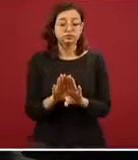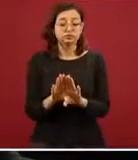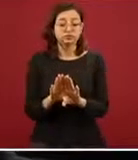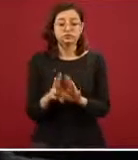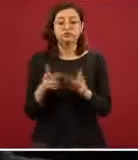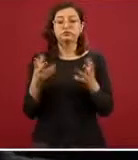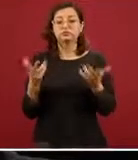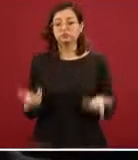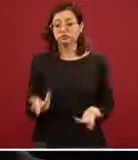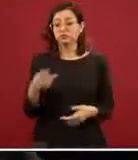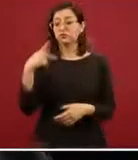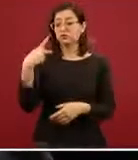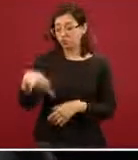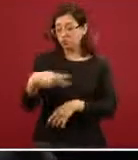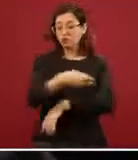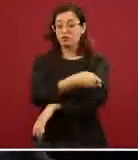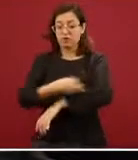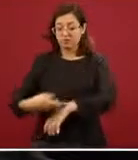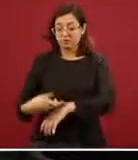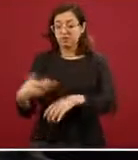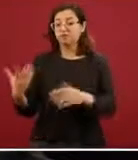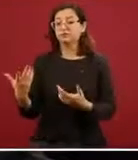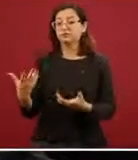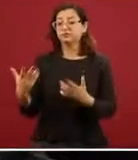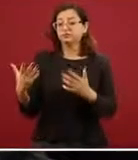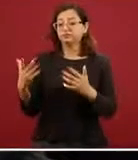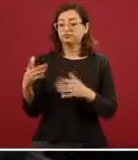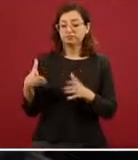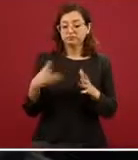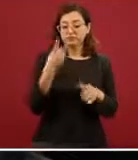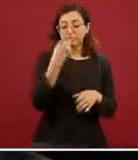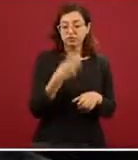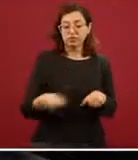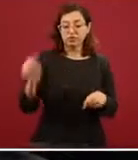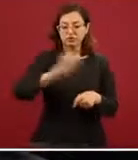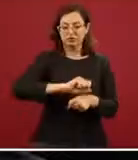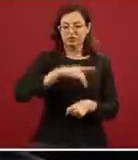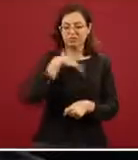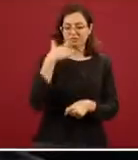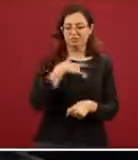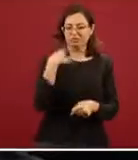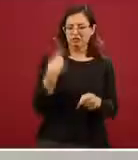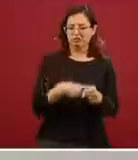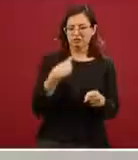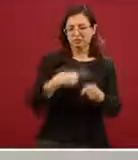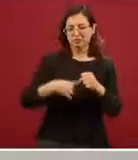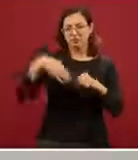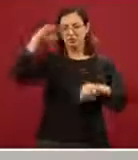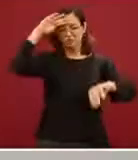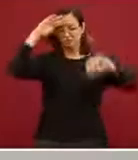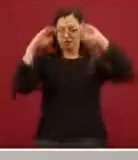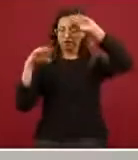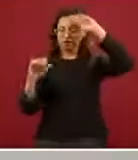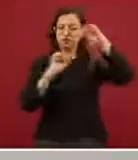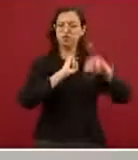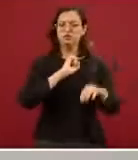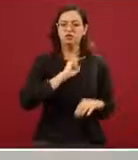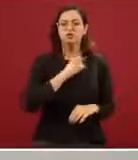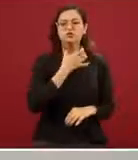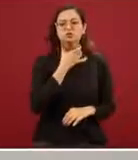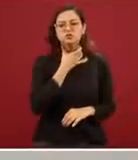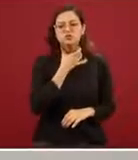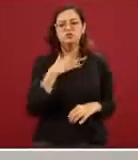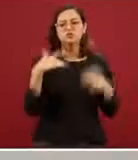personas en la familia que en las últimas 2 semanas han tenido síntomas, fiebre, tos, dolor de garganta, dolor